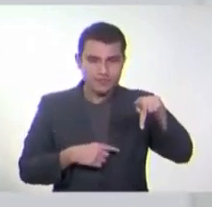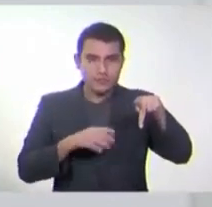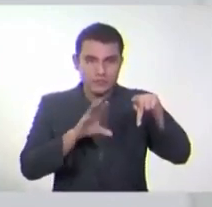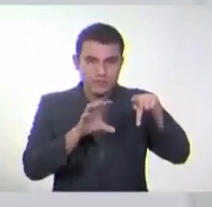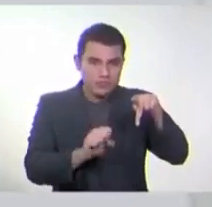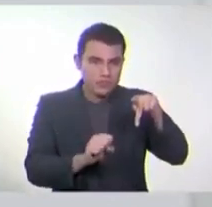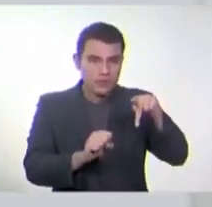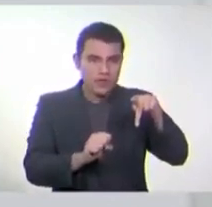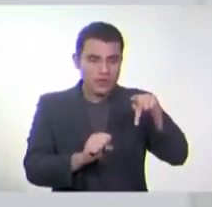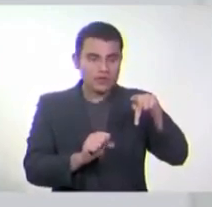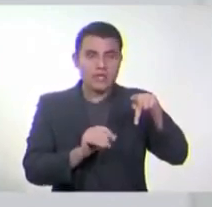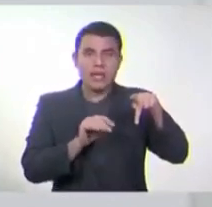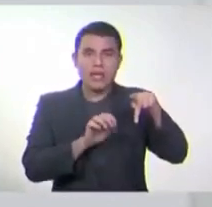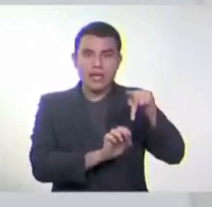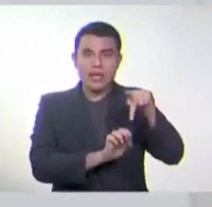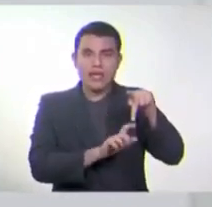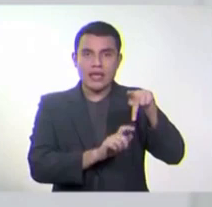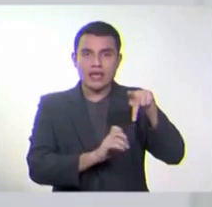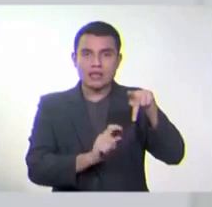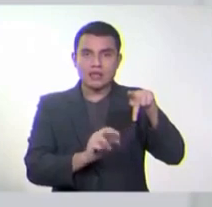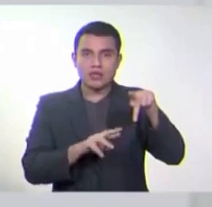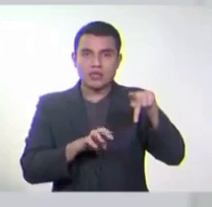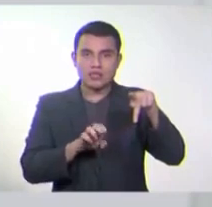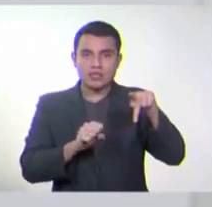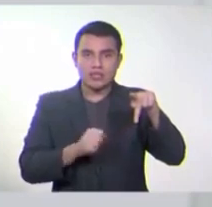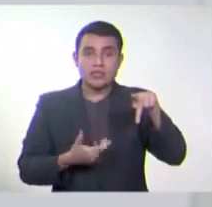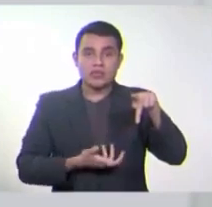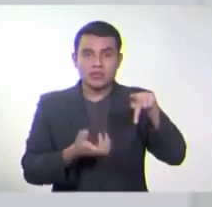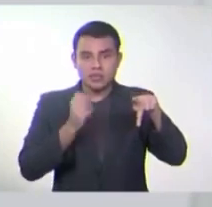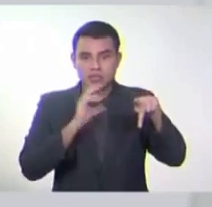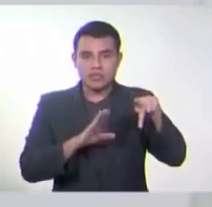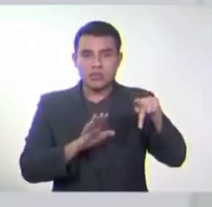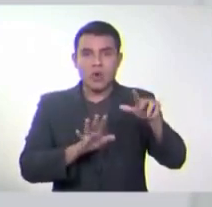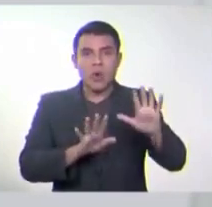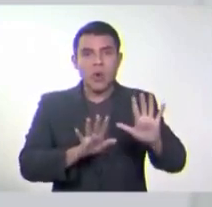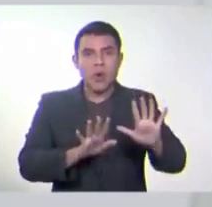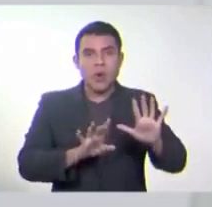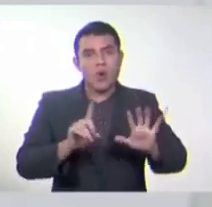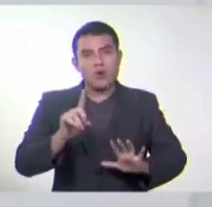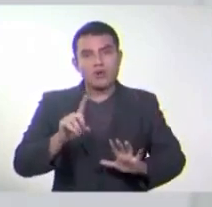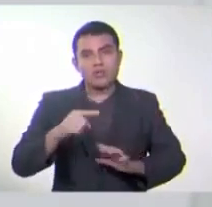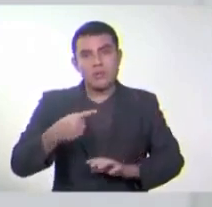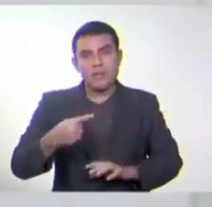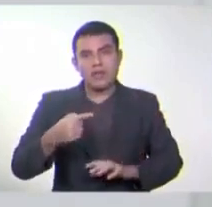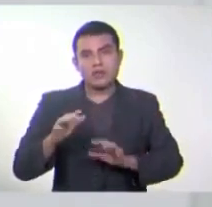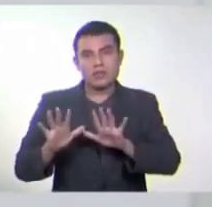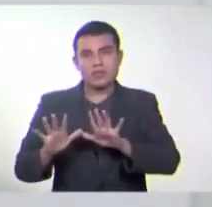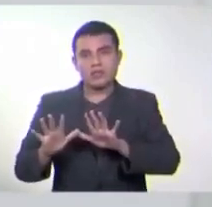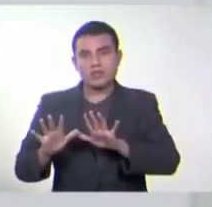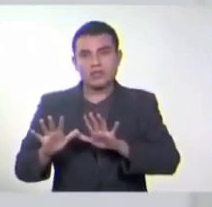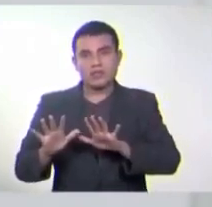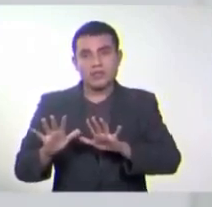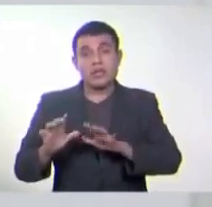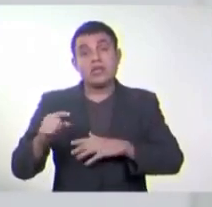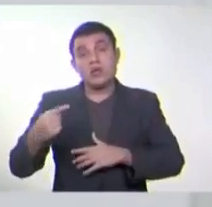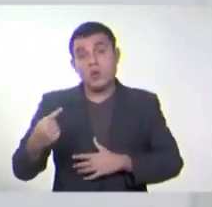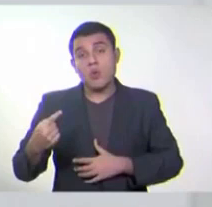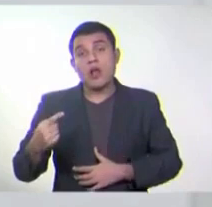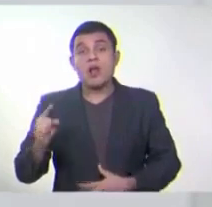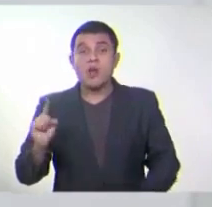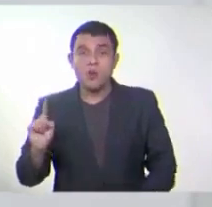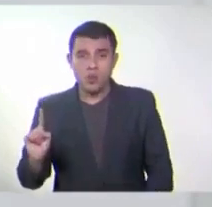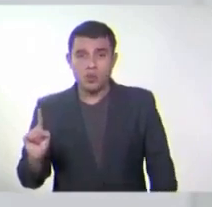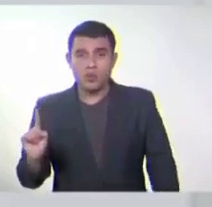electrones. Entonces decimos 11 menos 10 nos da 1,